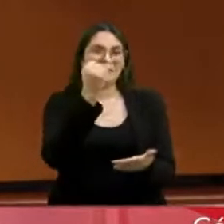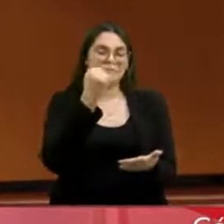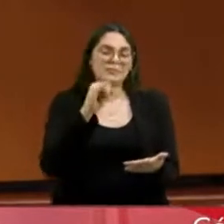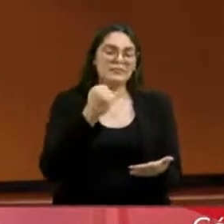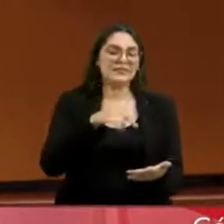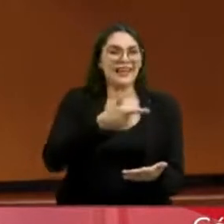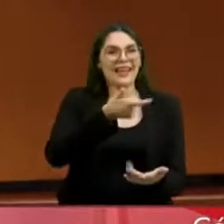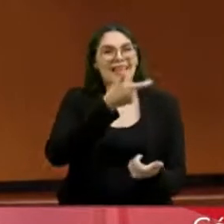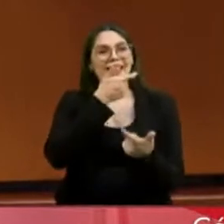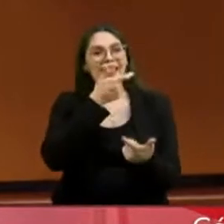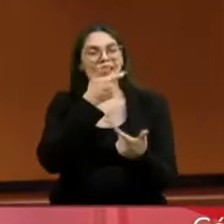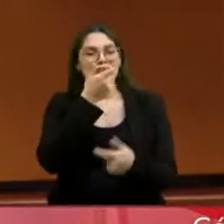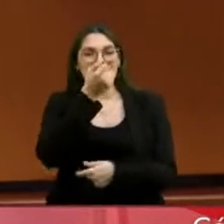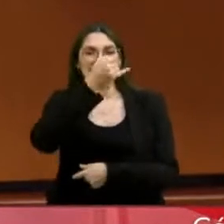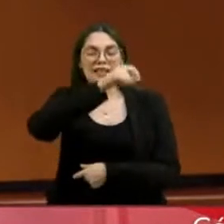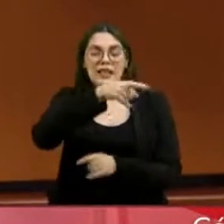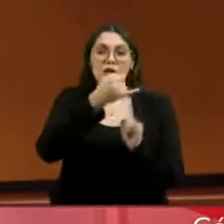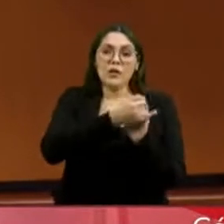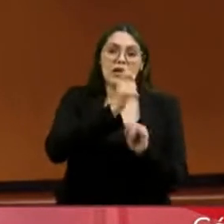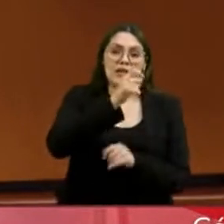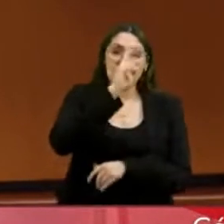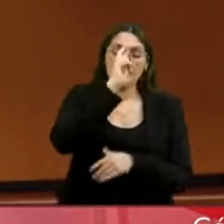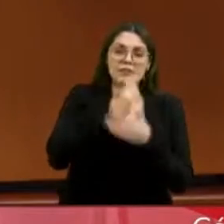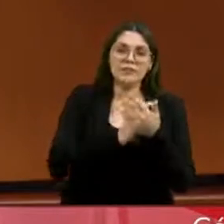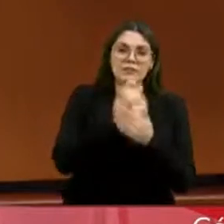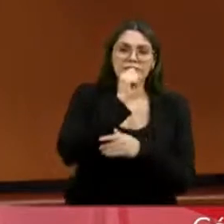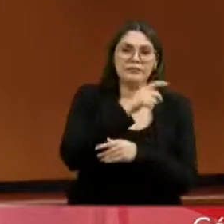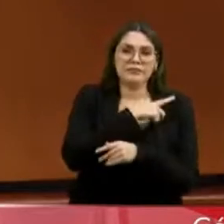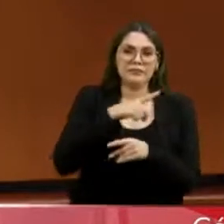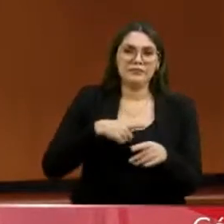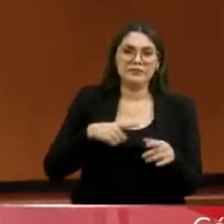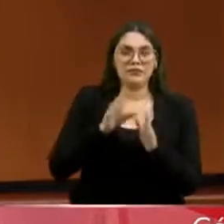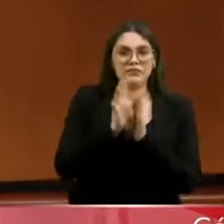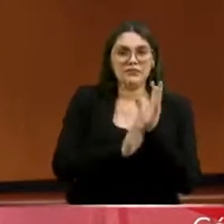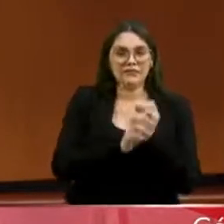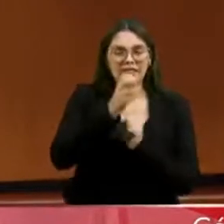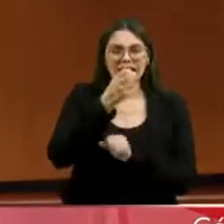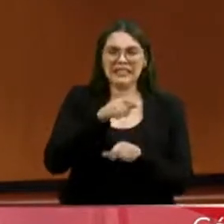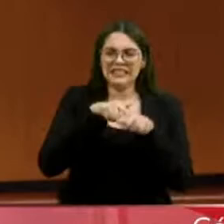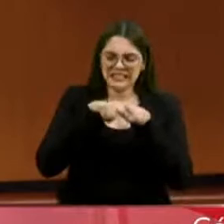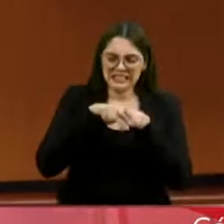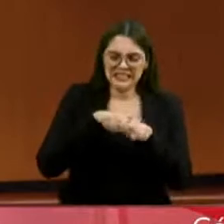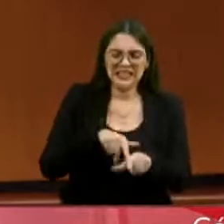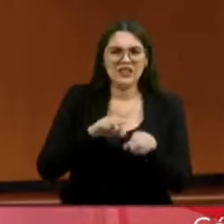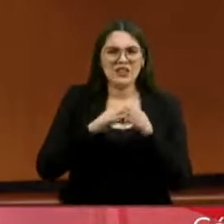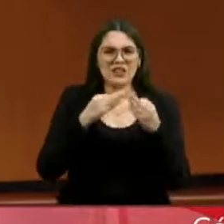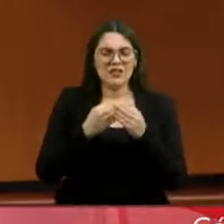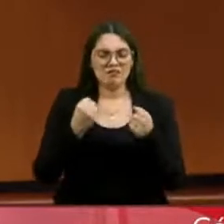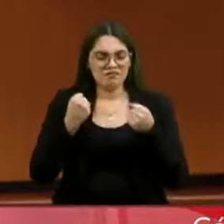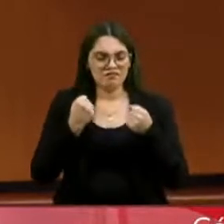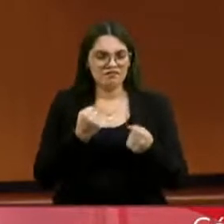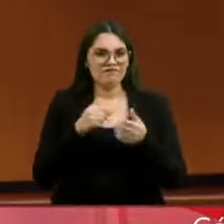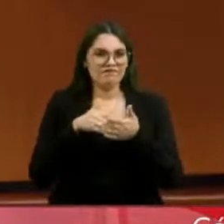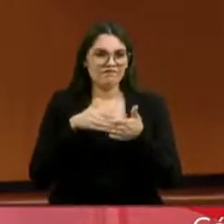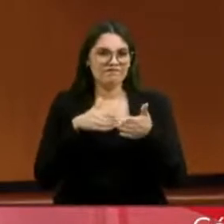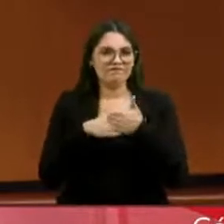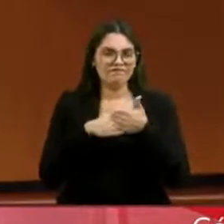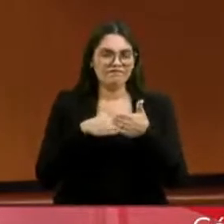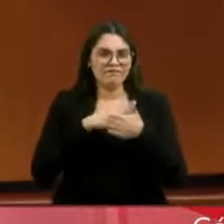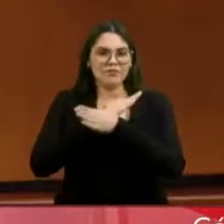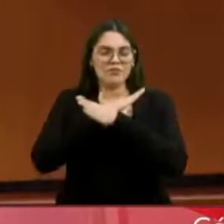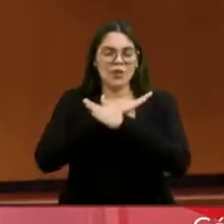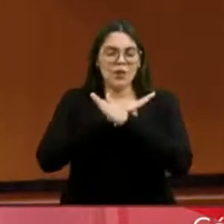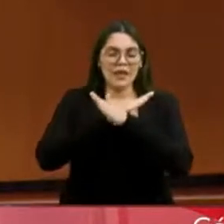que estaban en moratoria constitucional, un eufemismo para mantenerse bloqueando toda